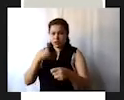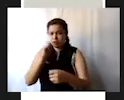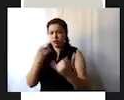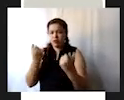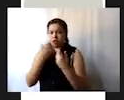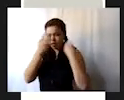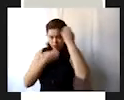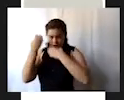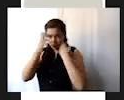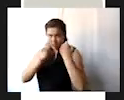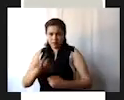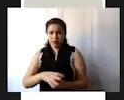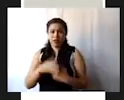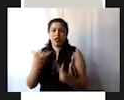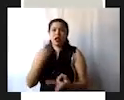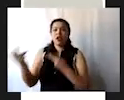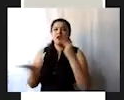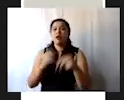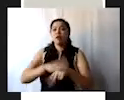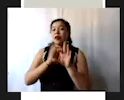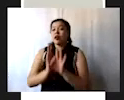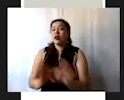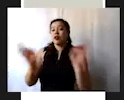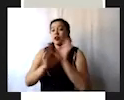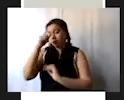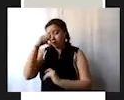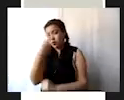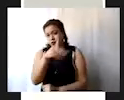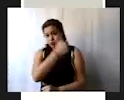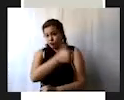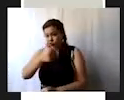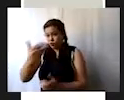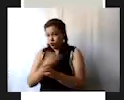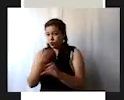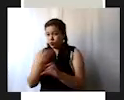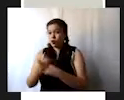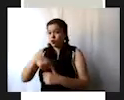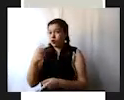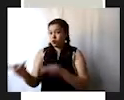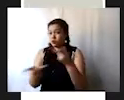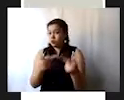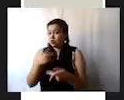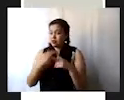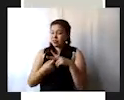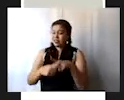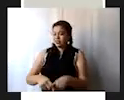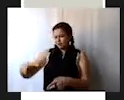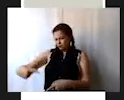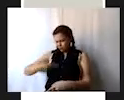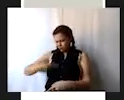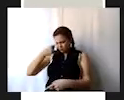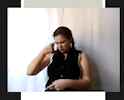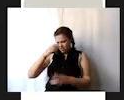evaluada. Las preguntas claves para cada uno de estos aspectos son las que ustedes se tienen que empezar a hacer como